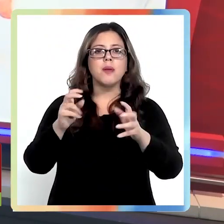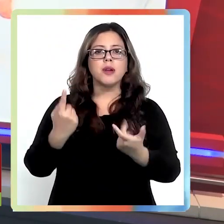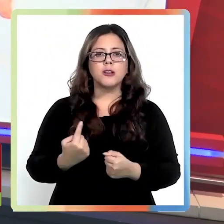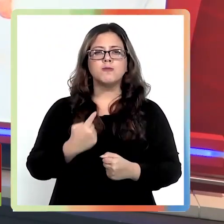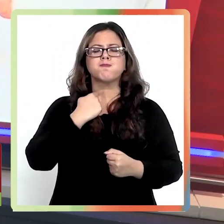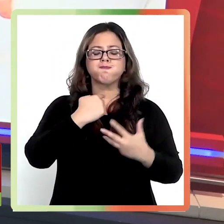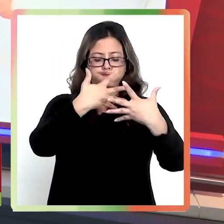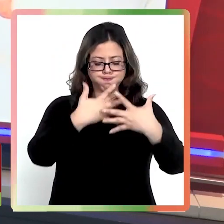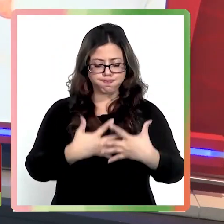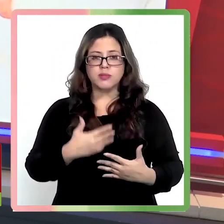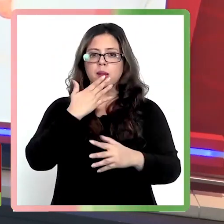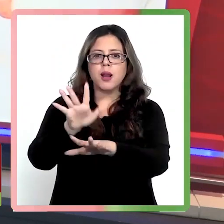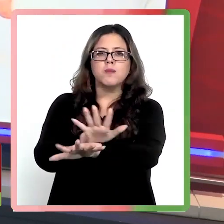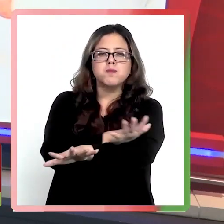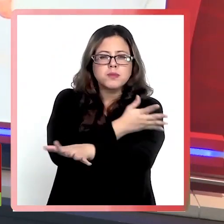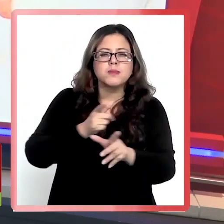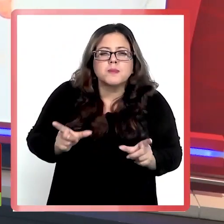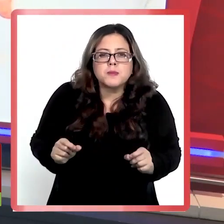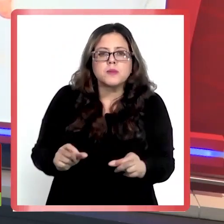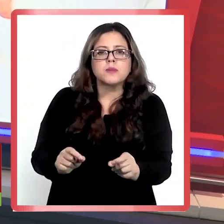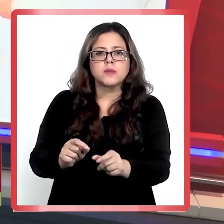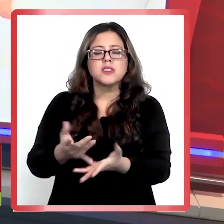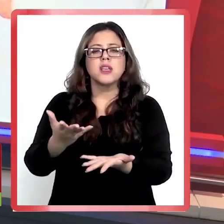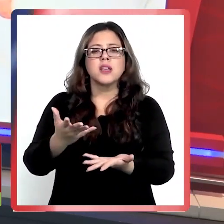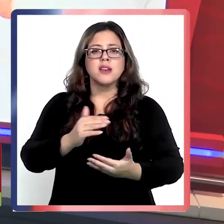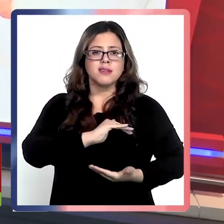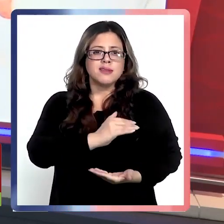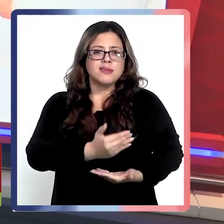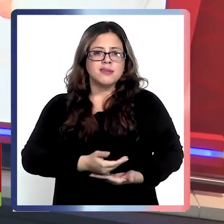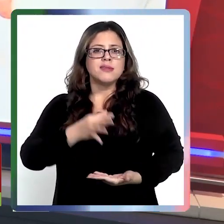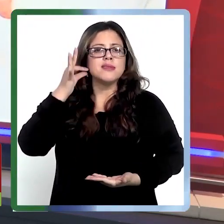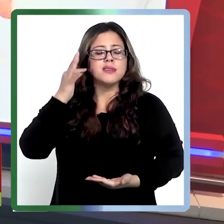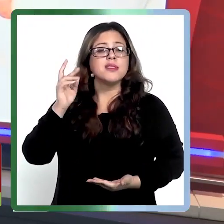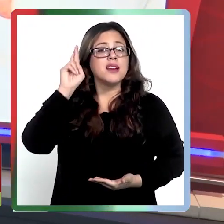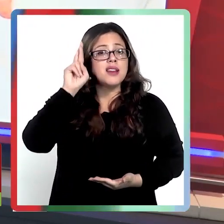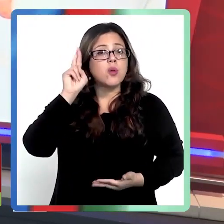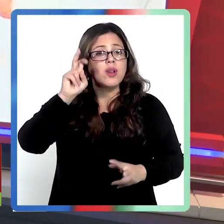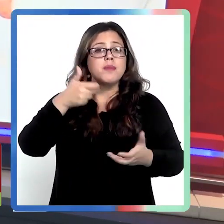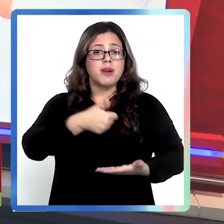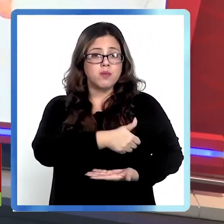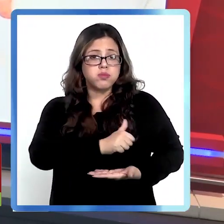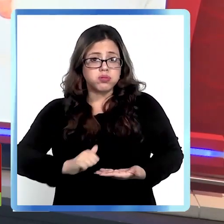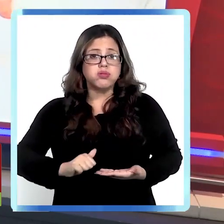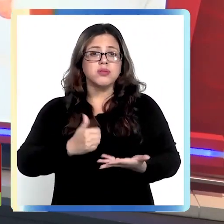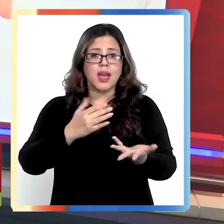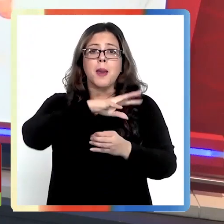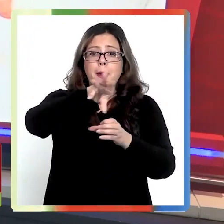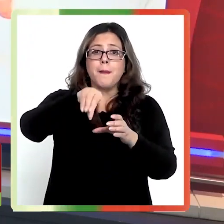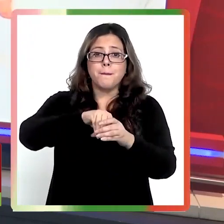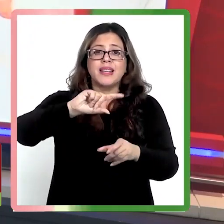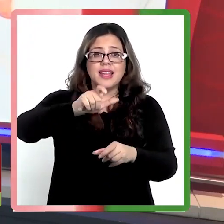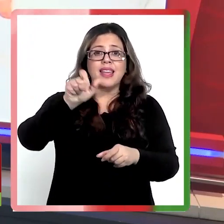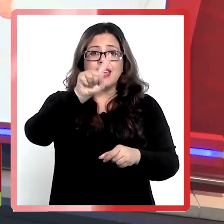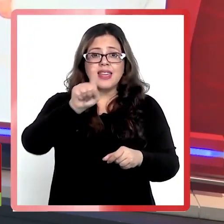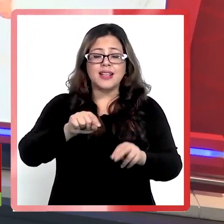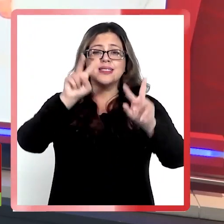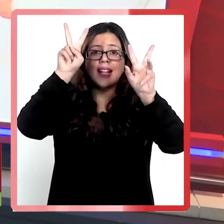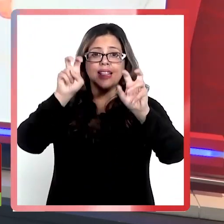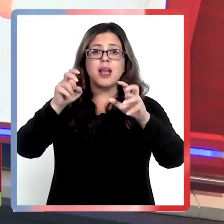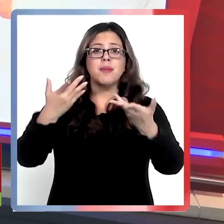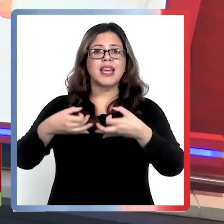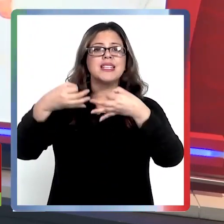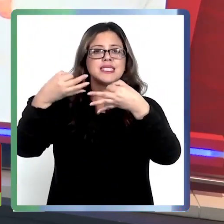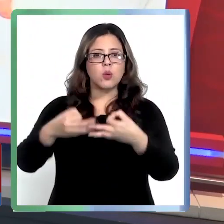las secuelas físicas y emocionales que deja el cáncer de mama en las mujeres. Recuerde que la reconstrucción mamaria está dentro del GES, es decir, dentro de